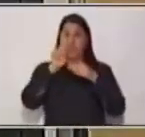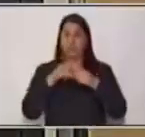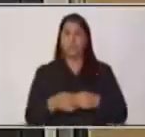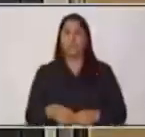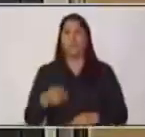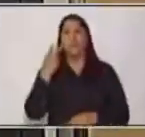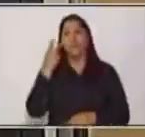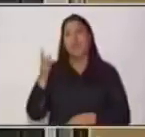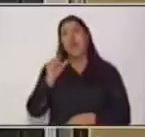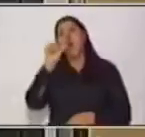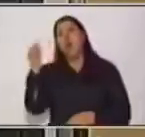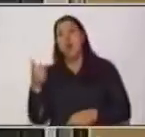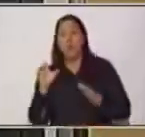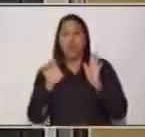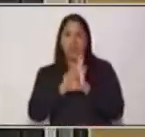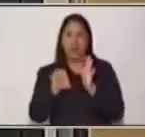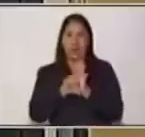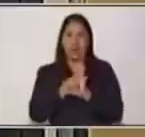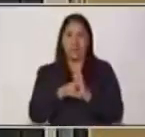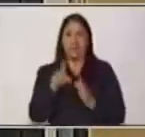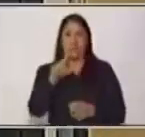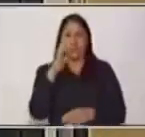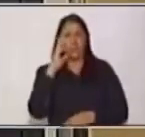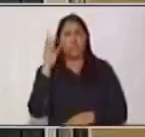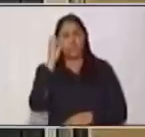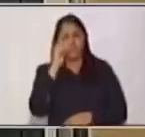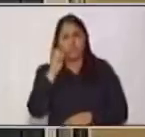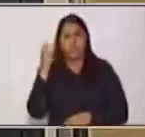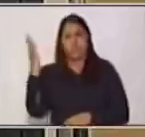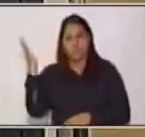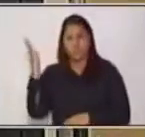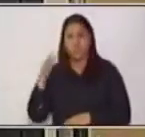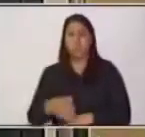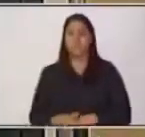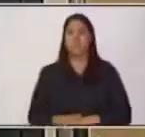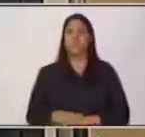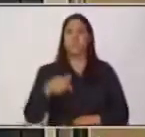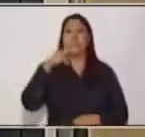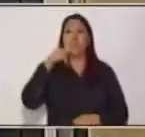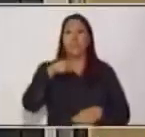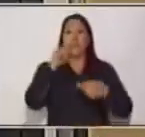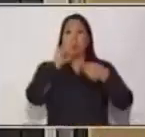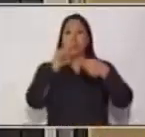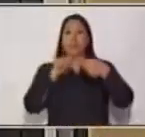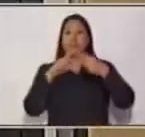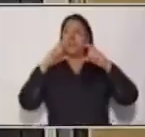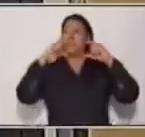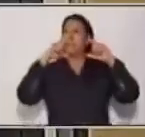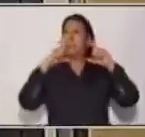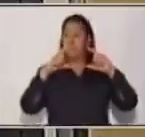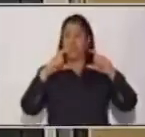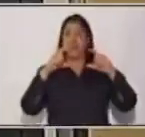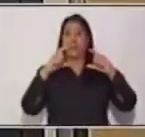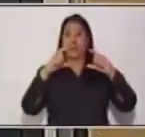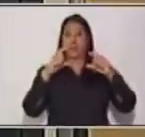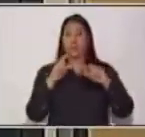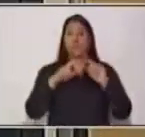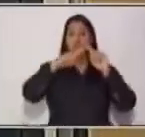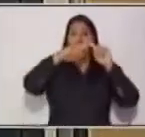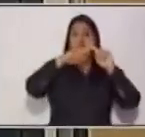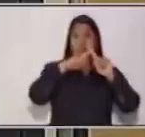Veamos este otro ejemplo. Observa que vamos a dividir este paréntesis que tiene a X más